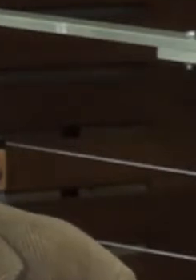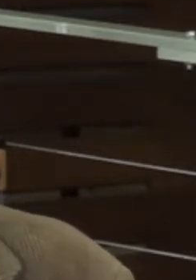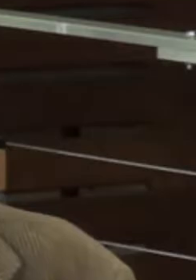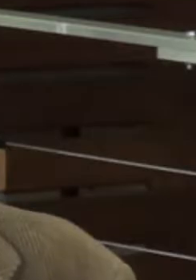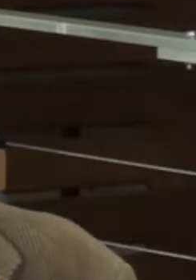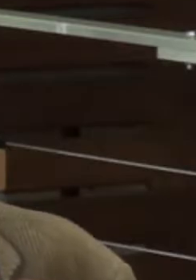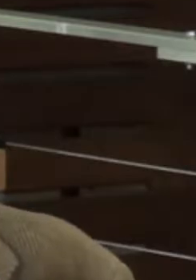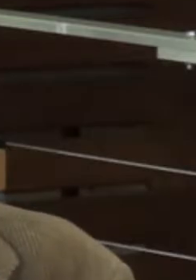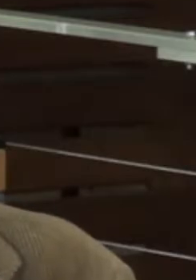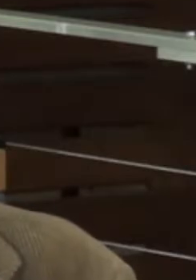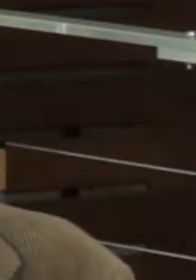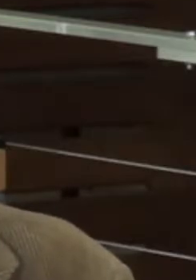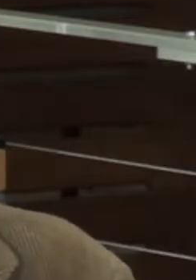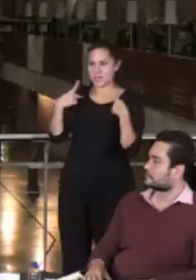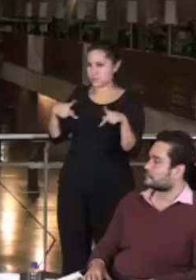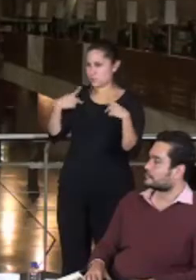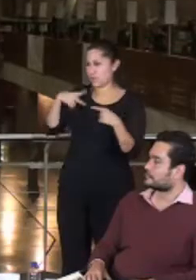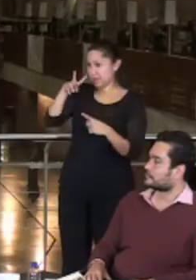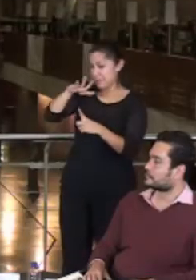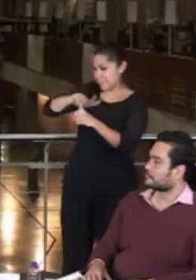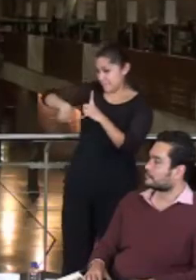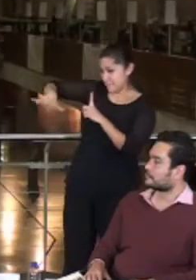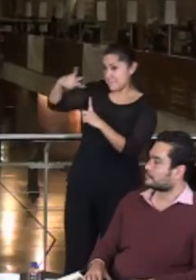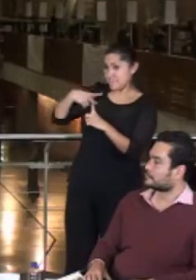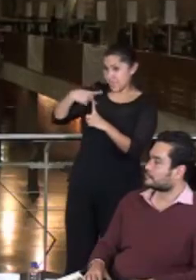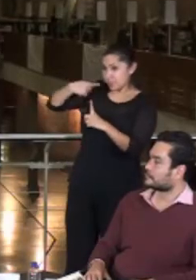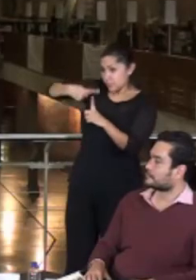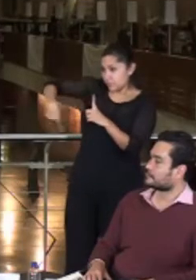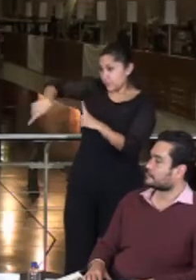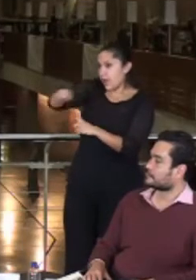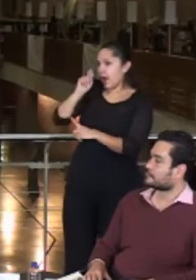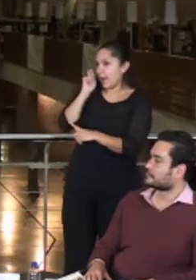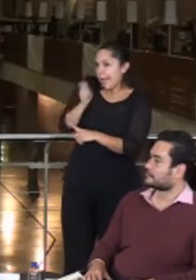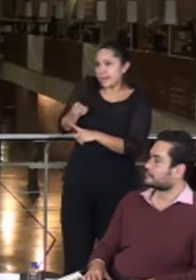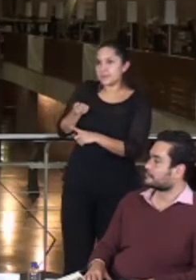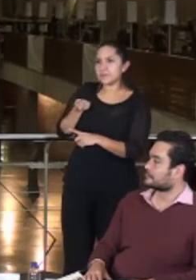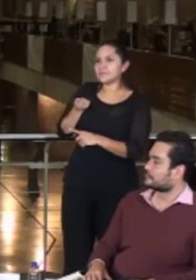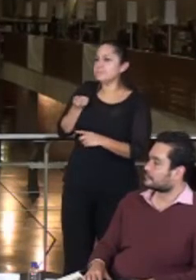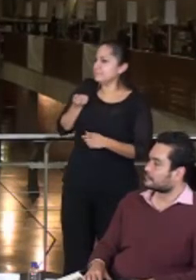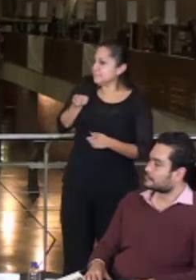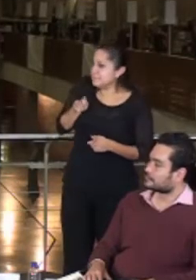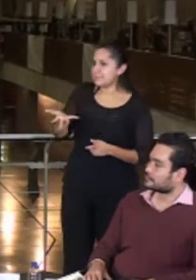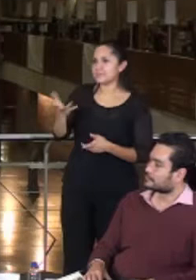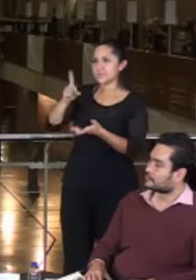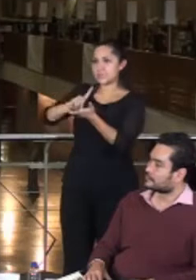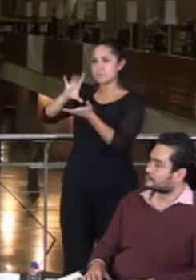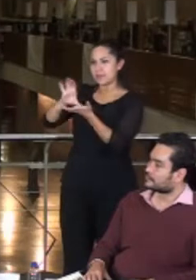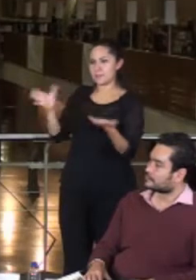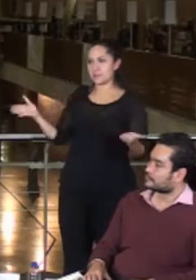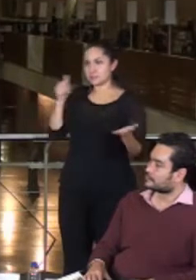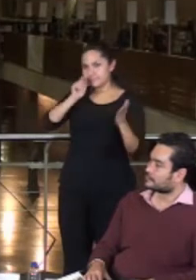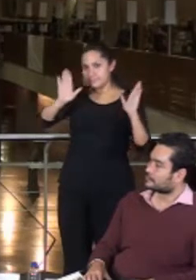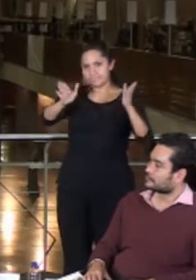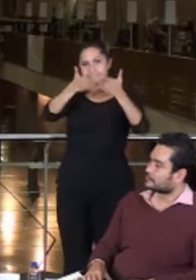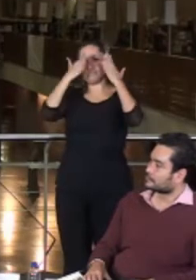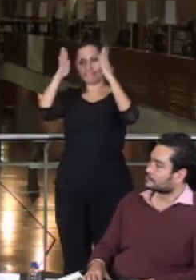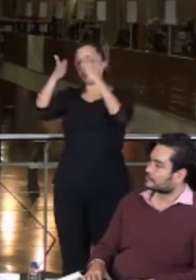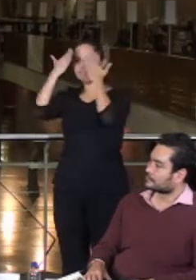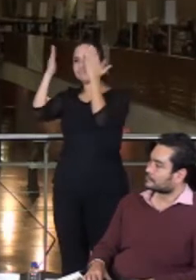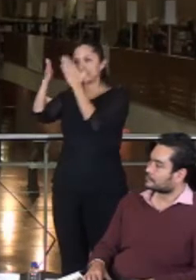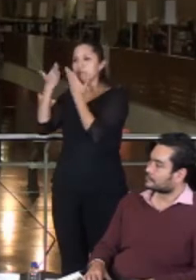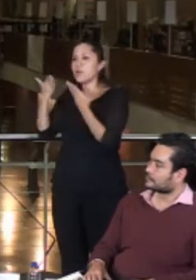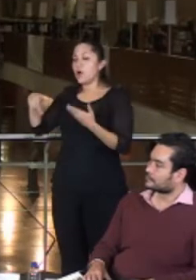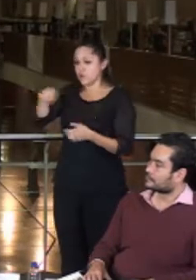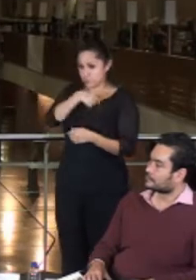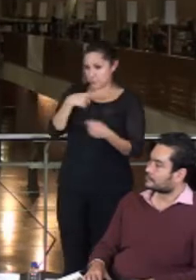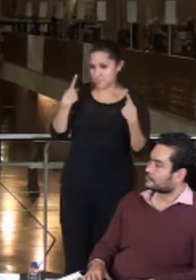sociedad discapacitada y somos artistas ilustradores y por lo pronto